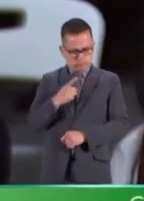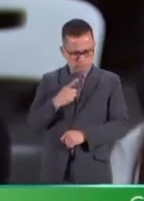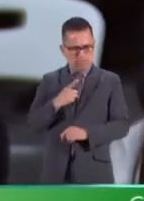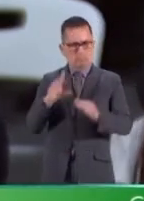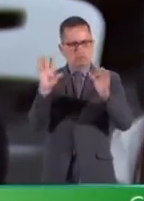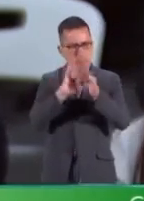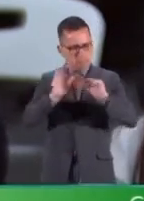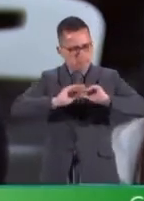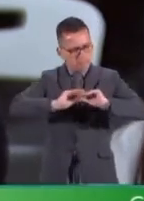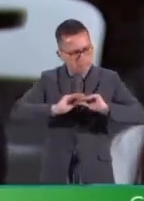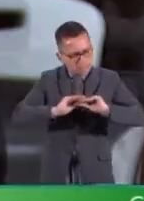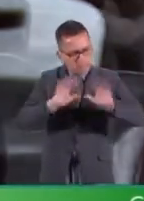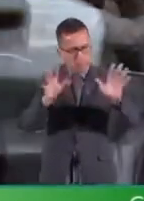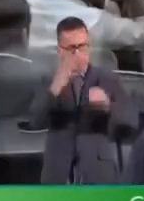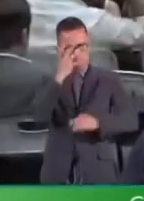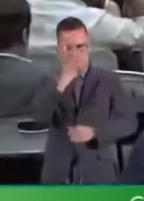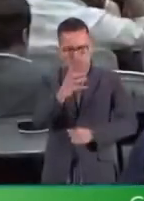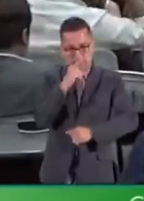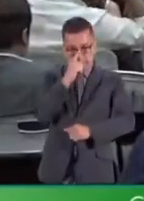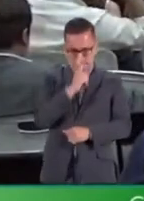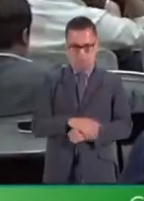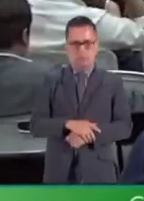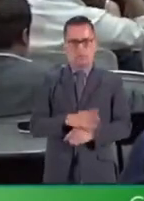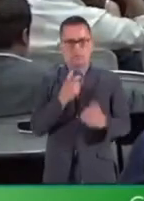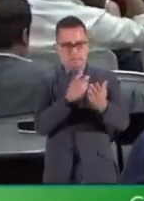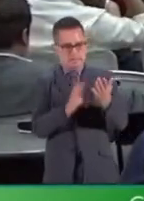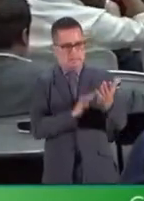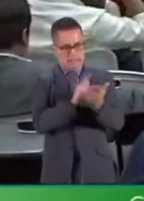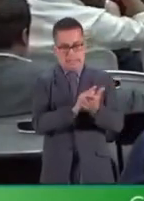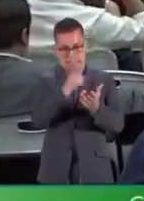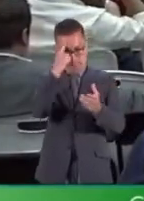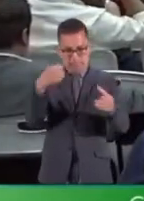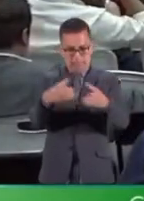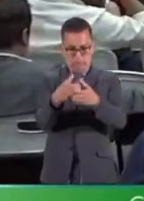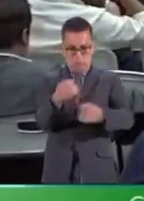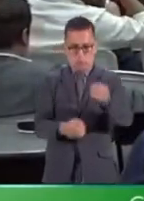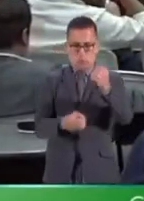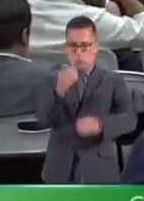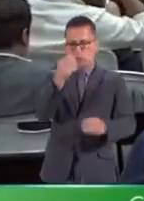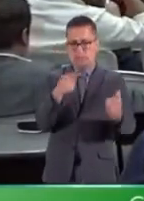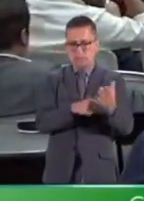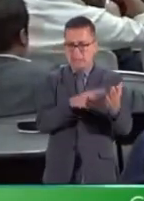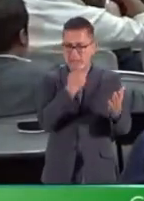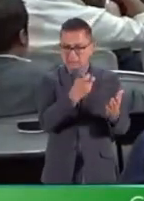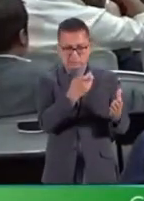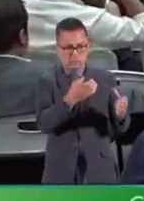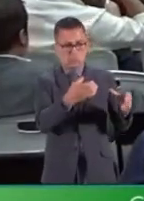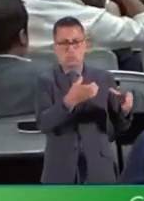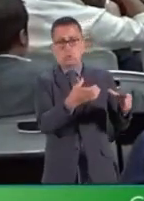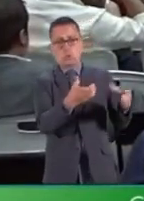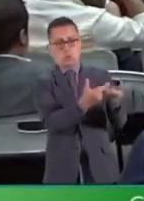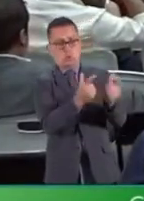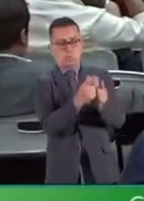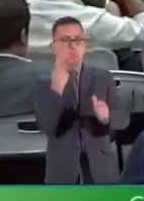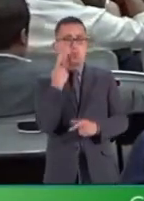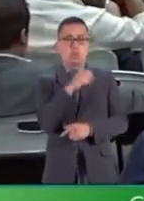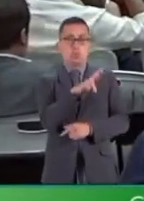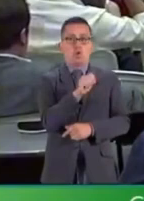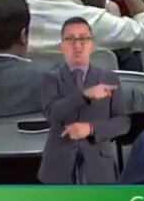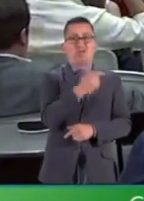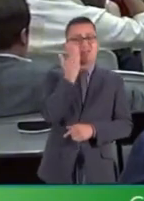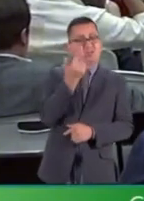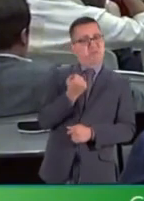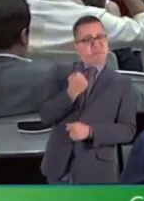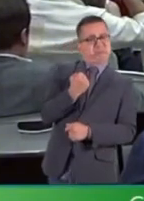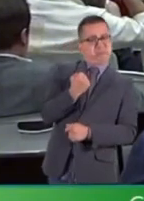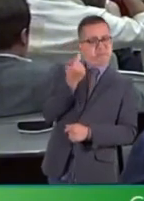claro, la mal llamada reforma judicial que Morena nos quiere imponer hoy, reforma